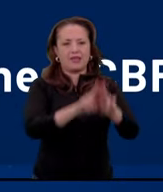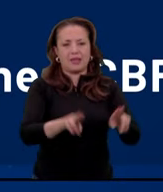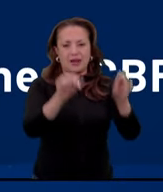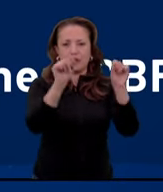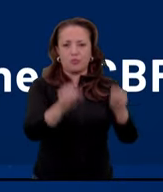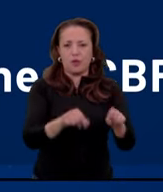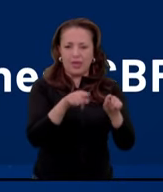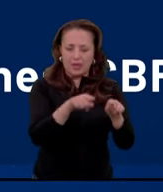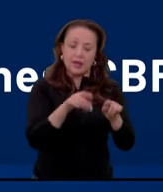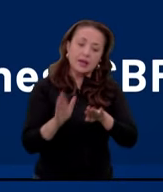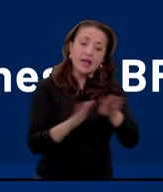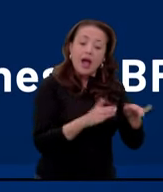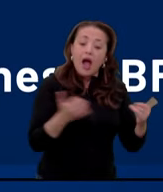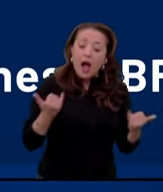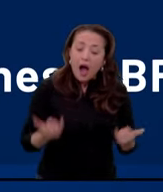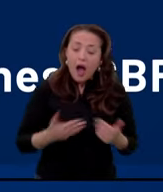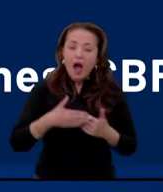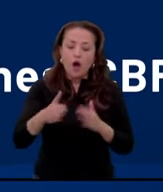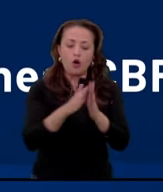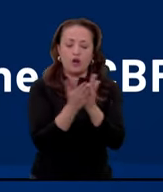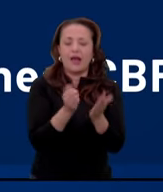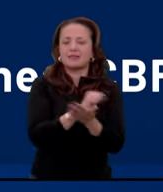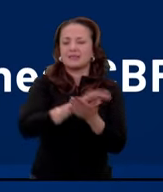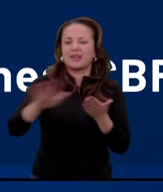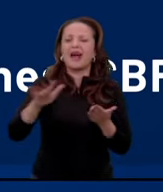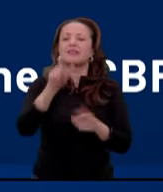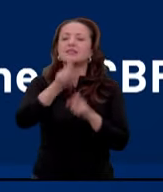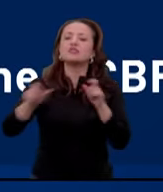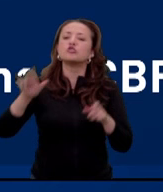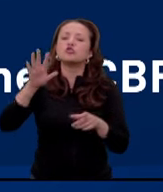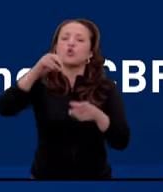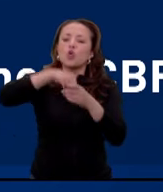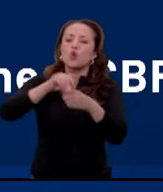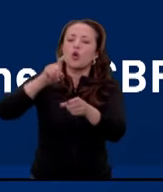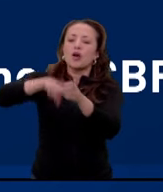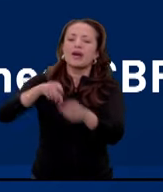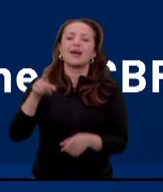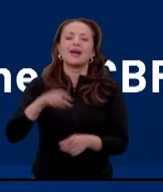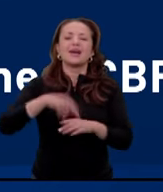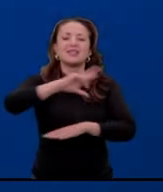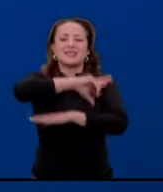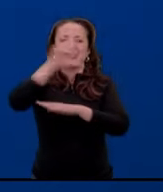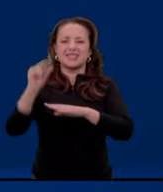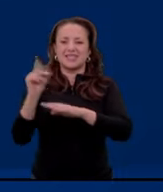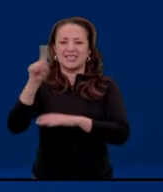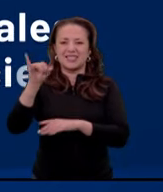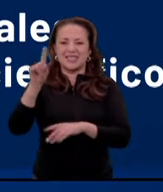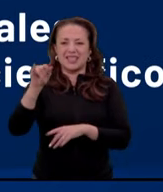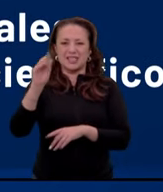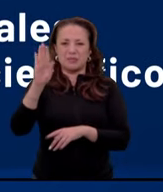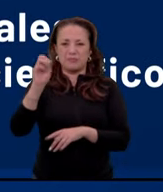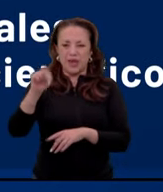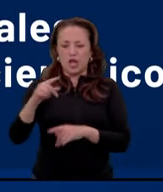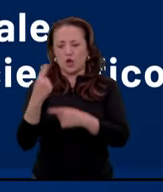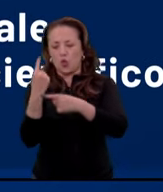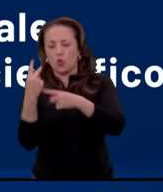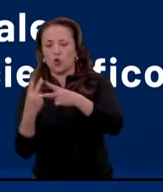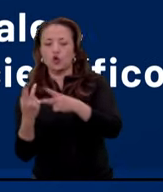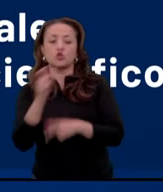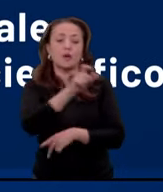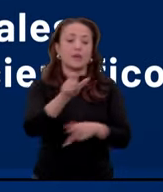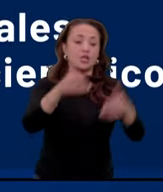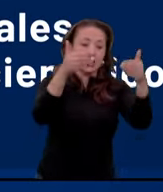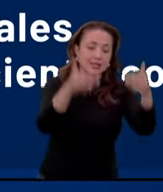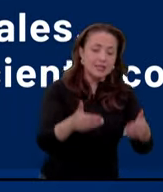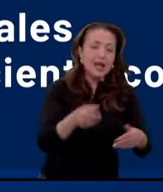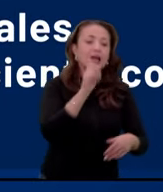de ahora, el documento será gratuito para ciudadanos del SISBEN 1 y 2, para personas en condición de discapacidad y mayores